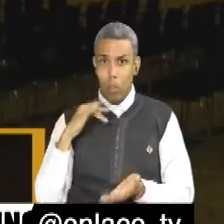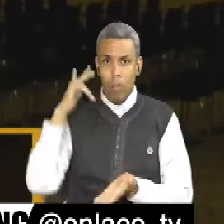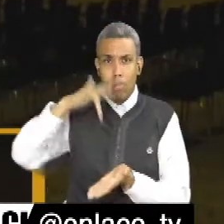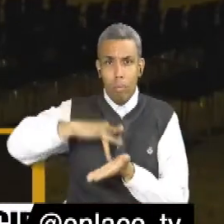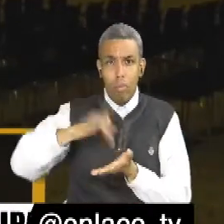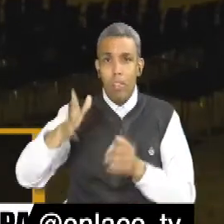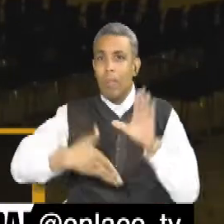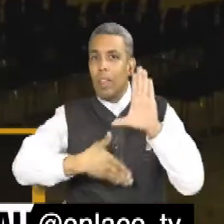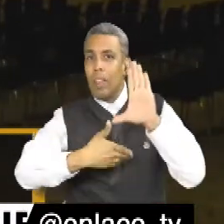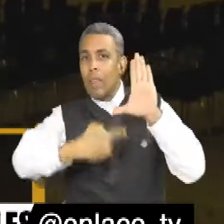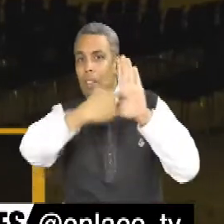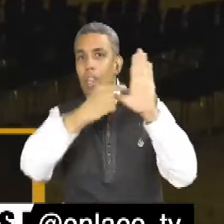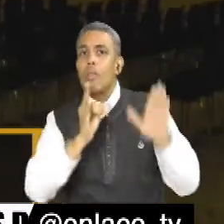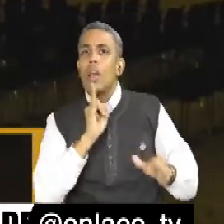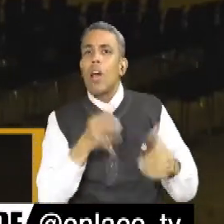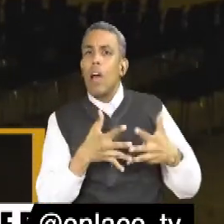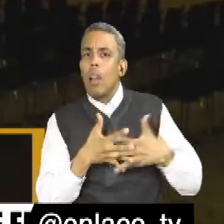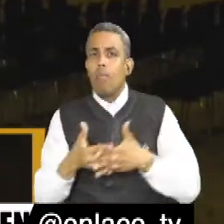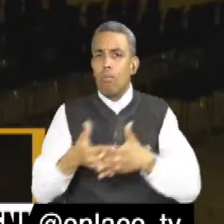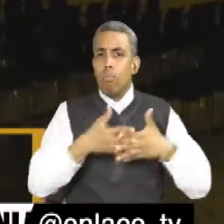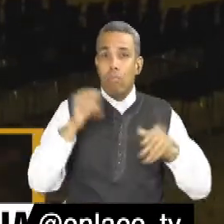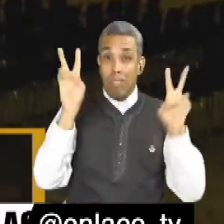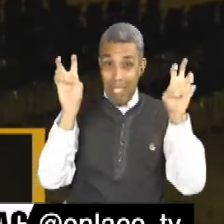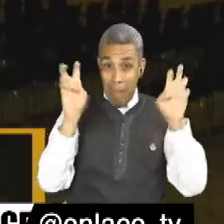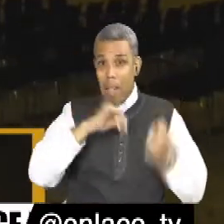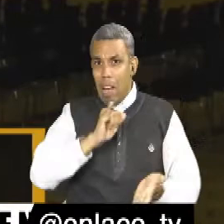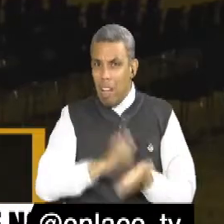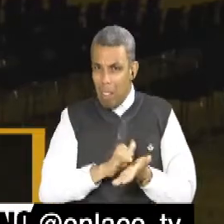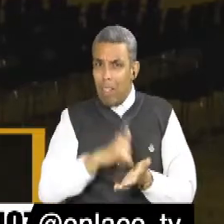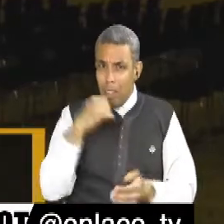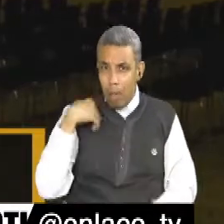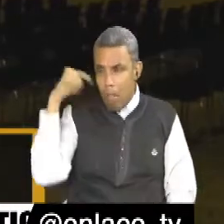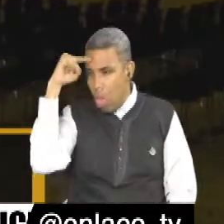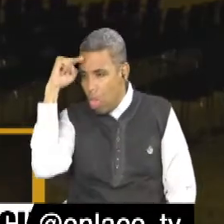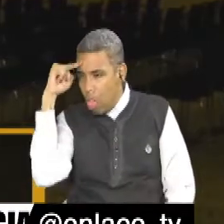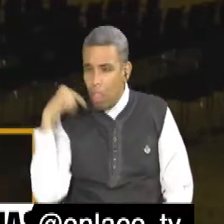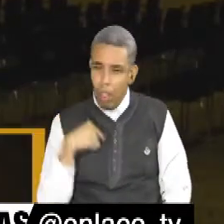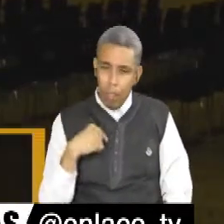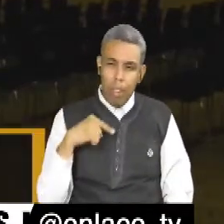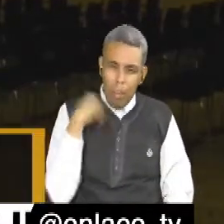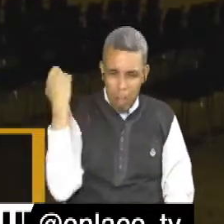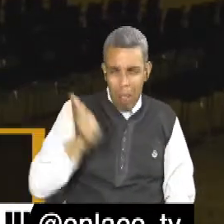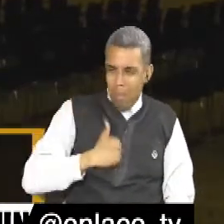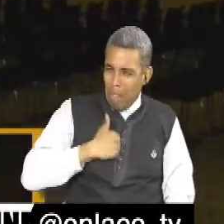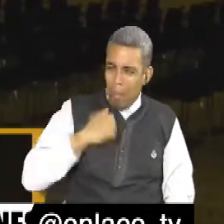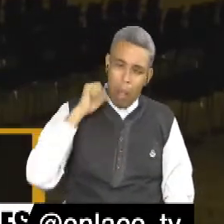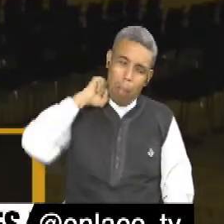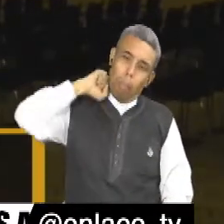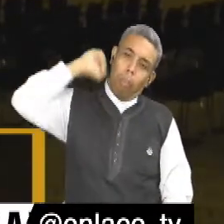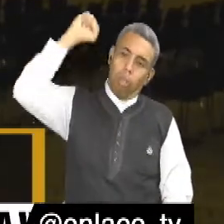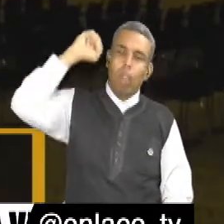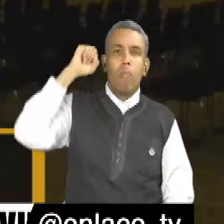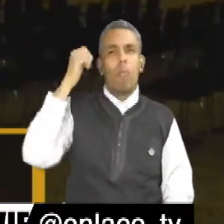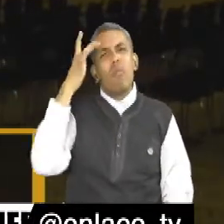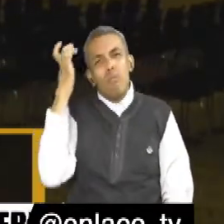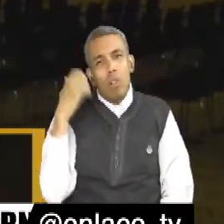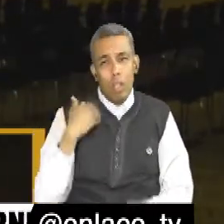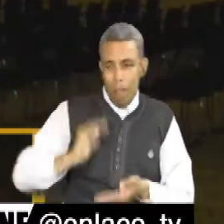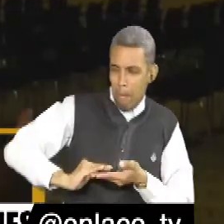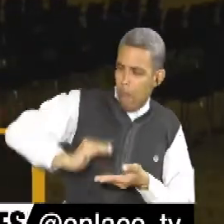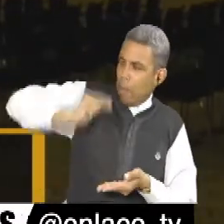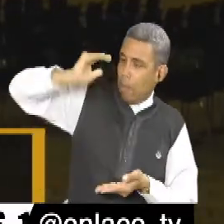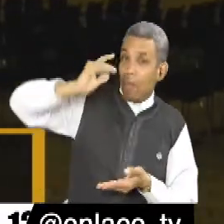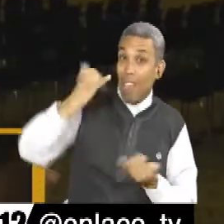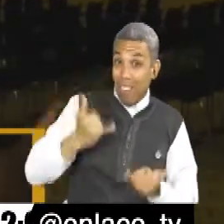Unidos, en una conferencia sobre este tema precisamente, y creemos que el antídoto contra toda esta dificultad, contra esta violencia que